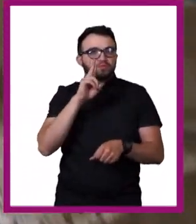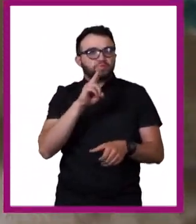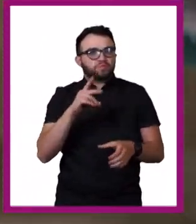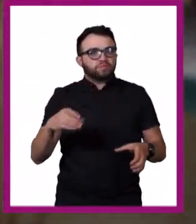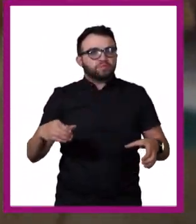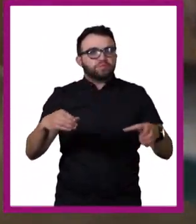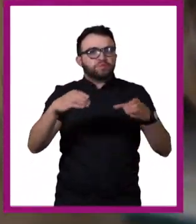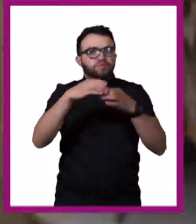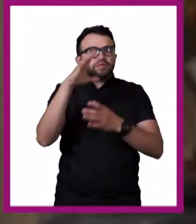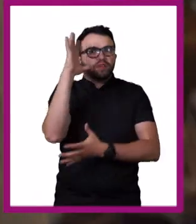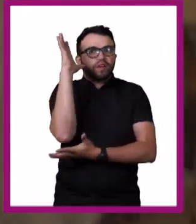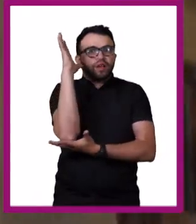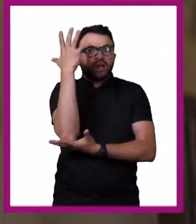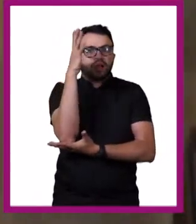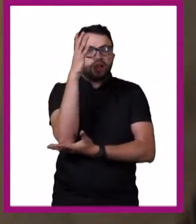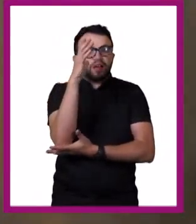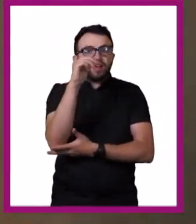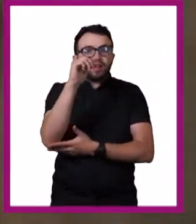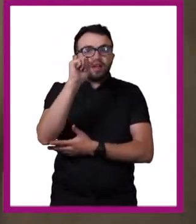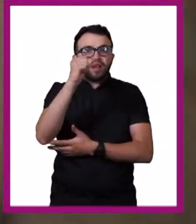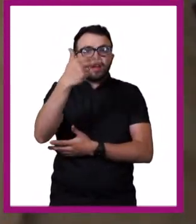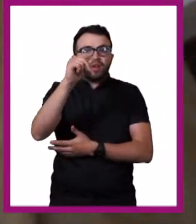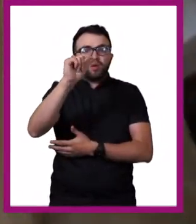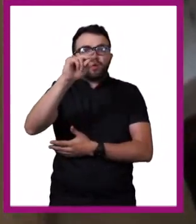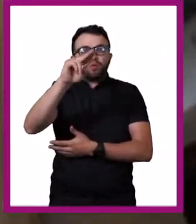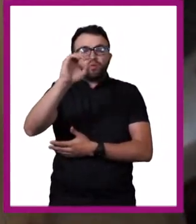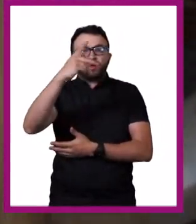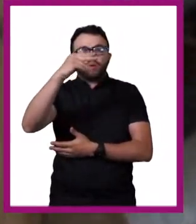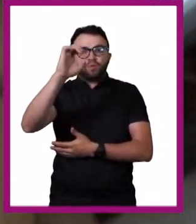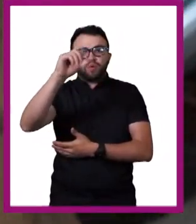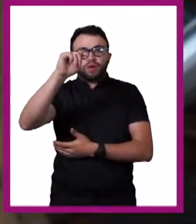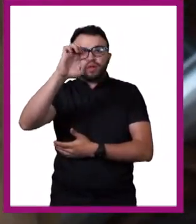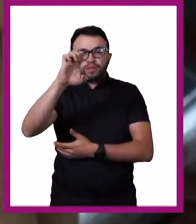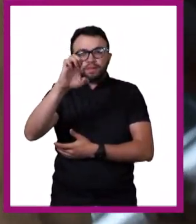con el tronco de un ahuehuete encontrado en su pueblo natal.